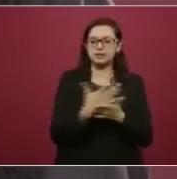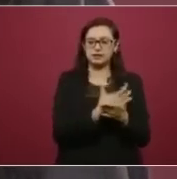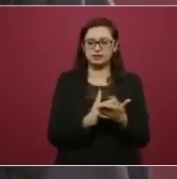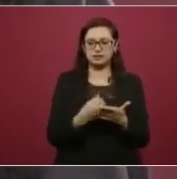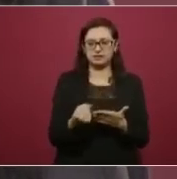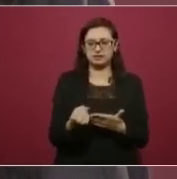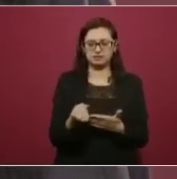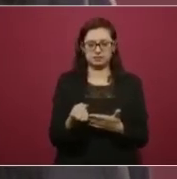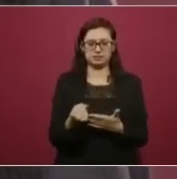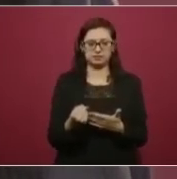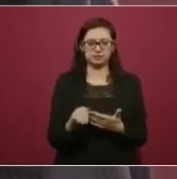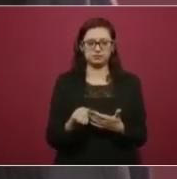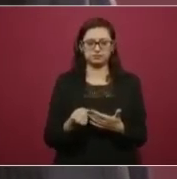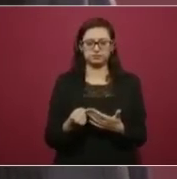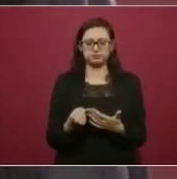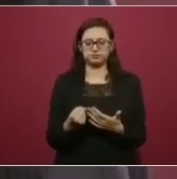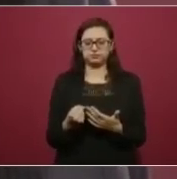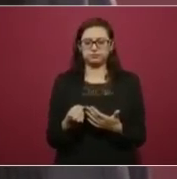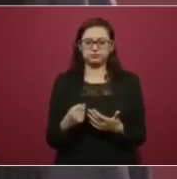las